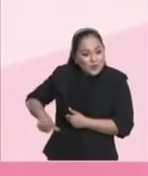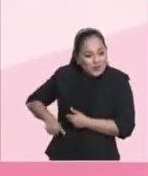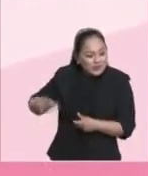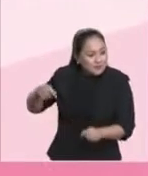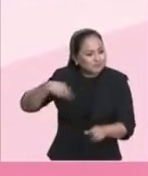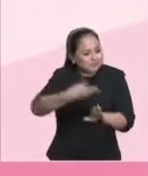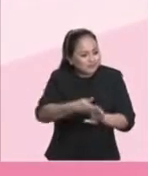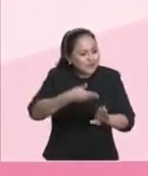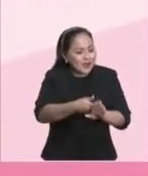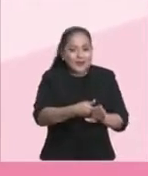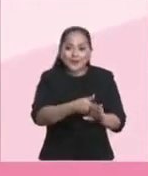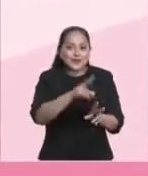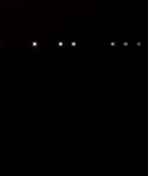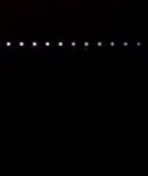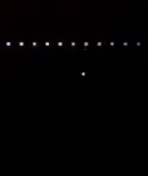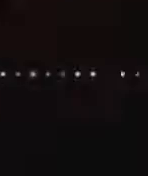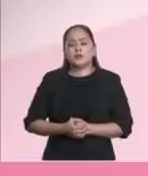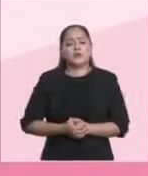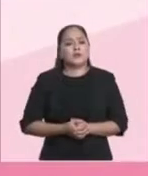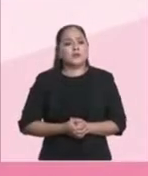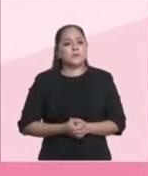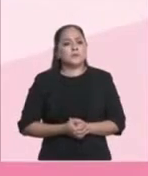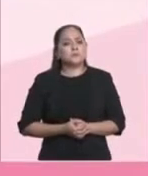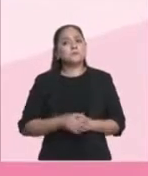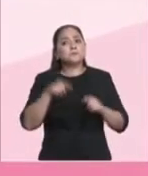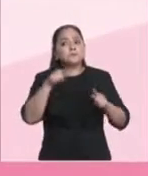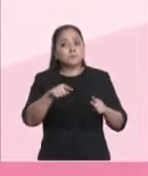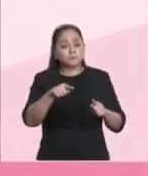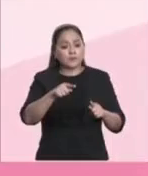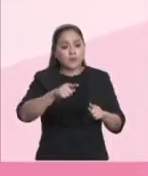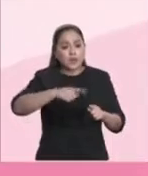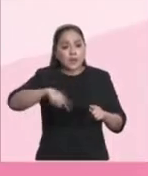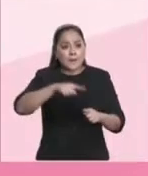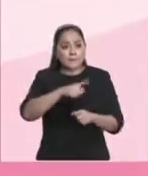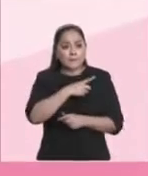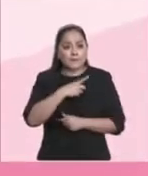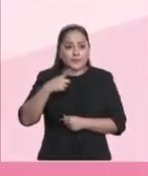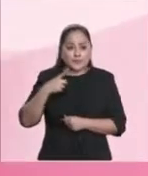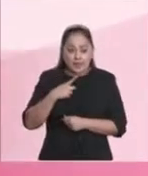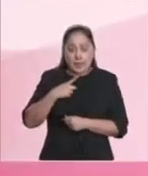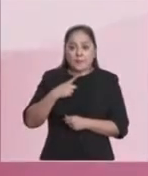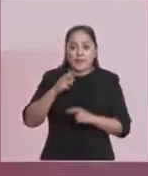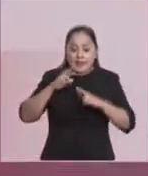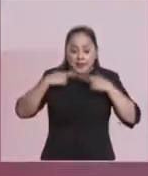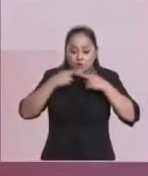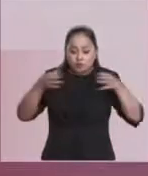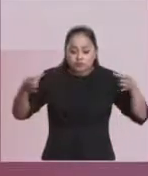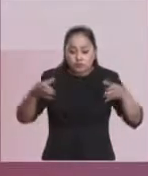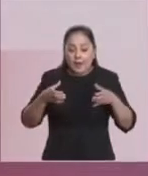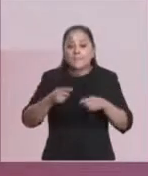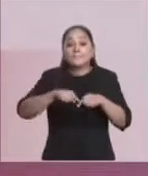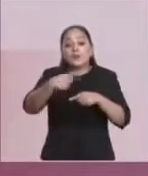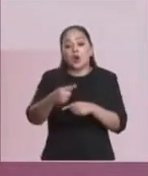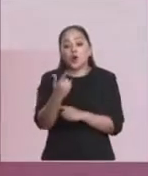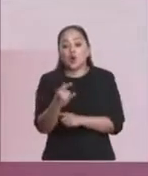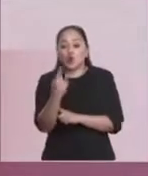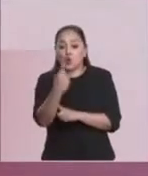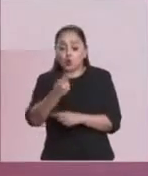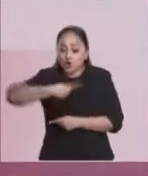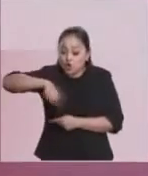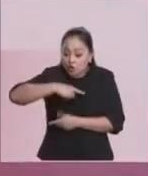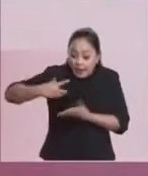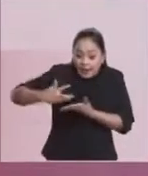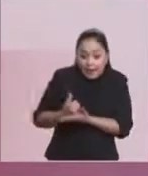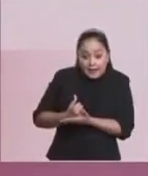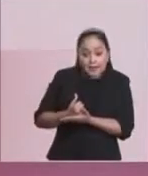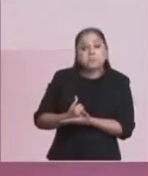sean atraídos por el crimen organizado. De que nos reunamos a partir de que vamos a triunfar el día 1 de julio y